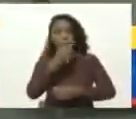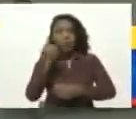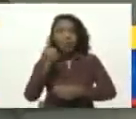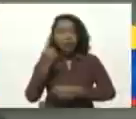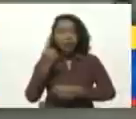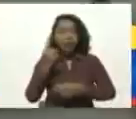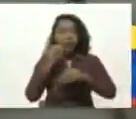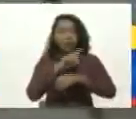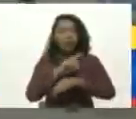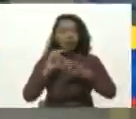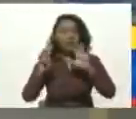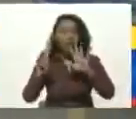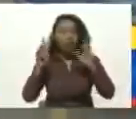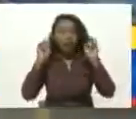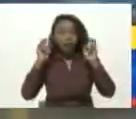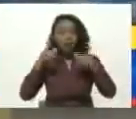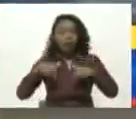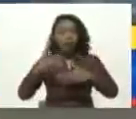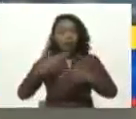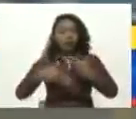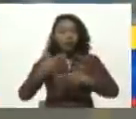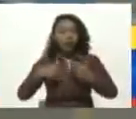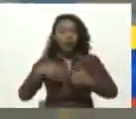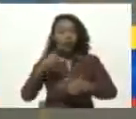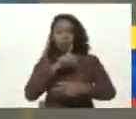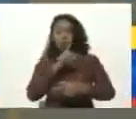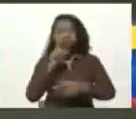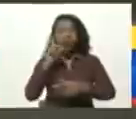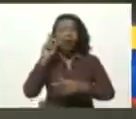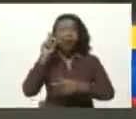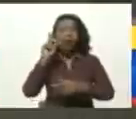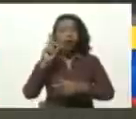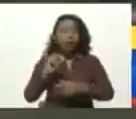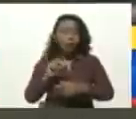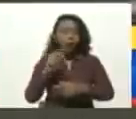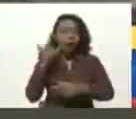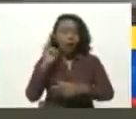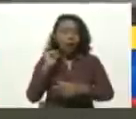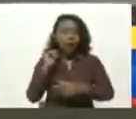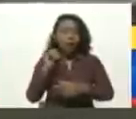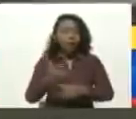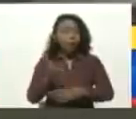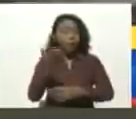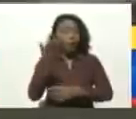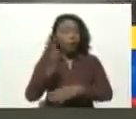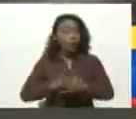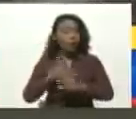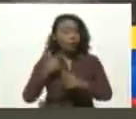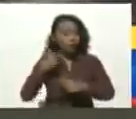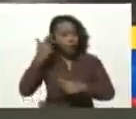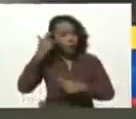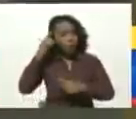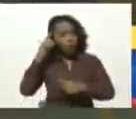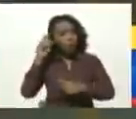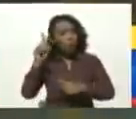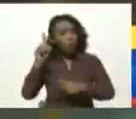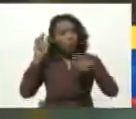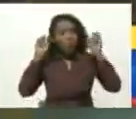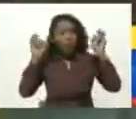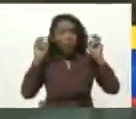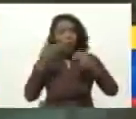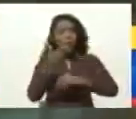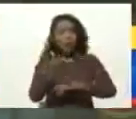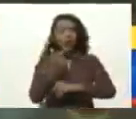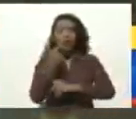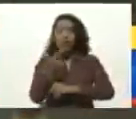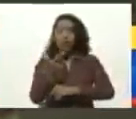17 áreas de servicios donde podemos mencionarle también que tenemos particularidades, porque yo me recuerdo que en una locución que usted